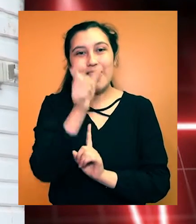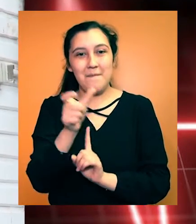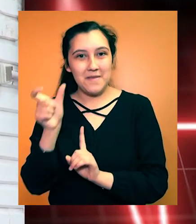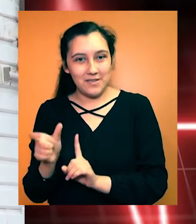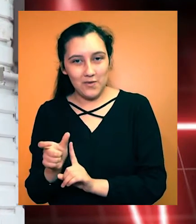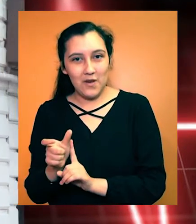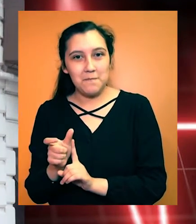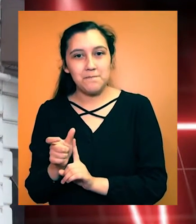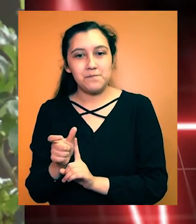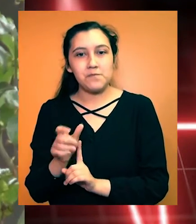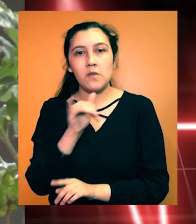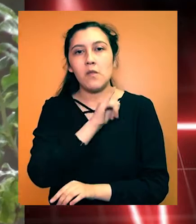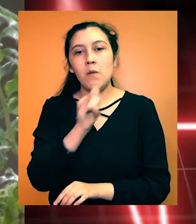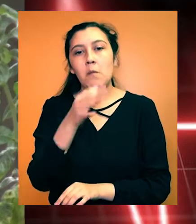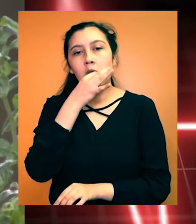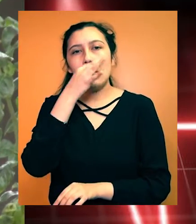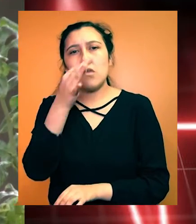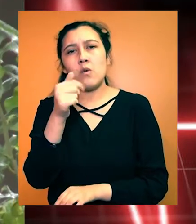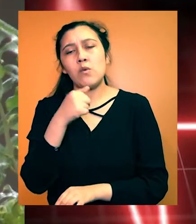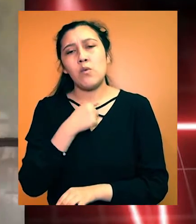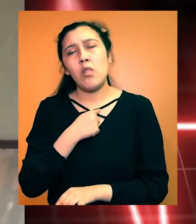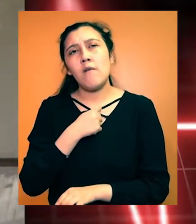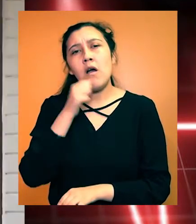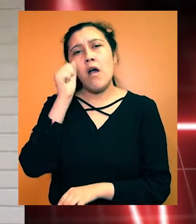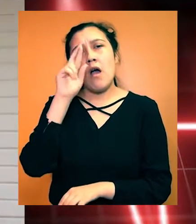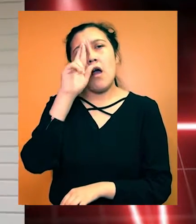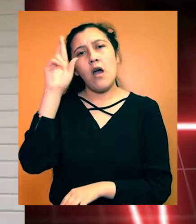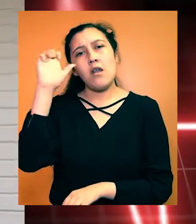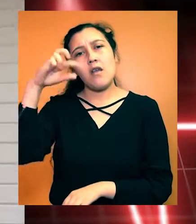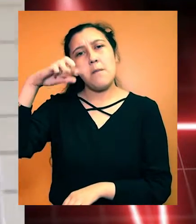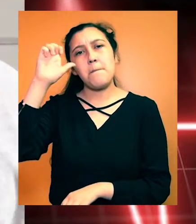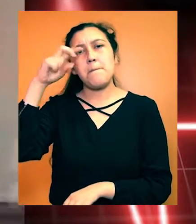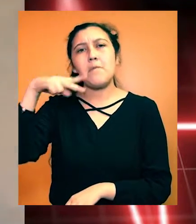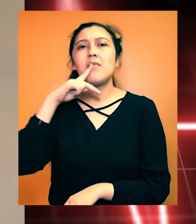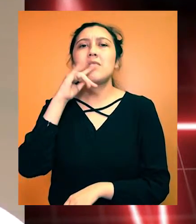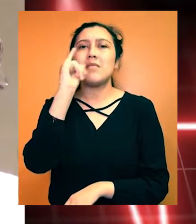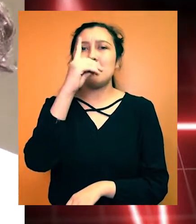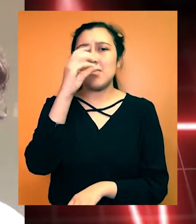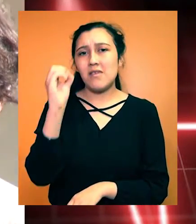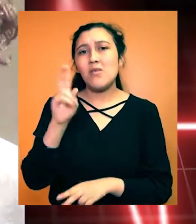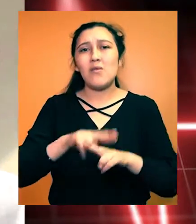ser sacado de la unidad policial, dijo estar arrepentido de lo que habría hecho.